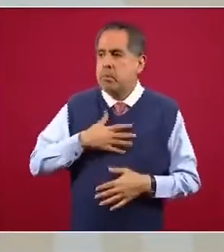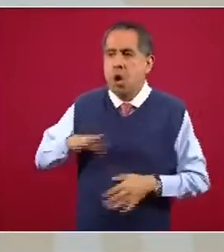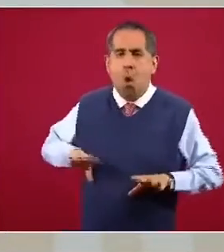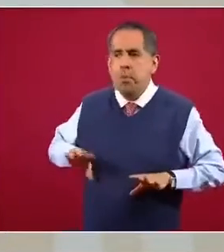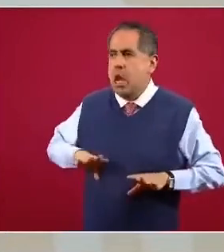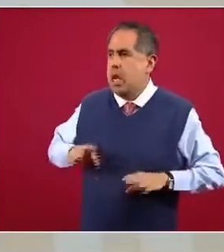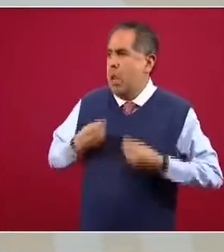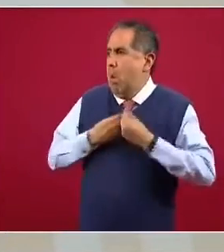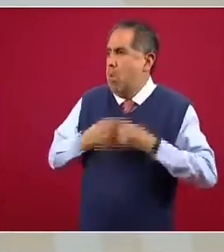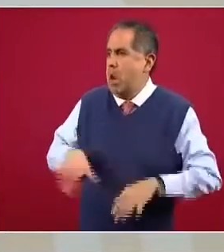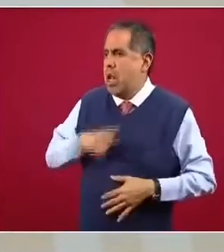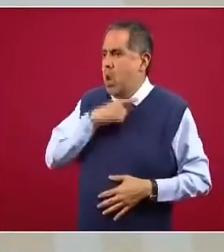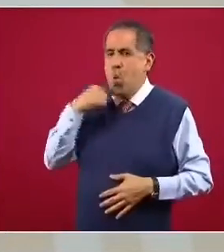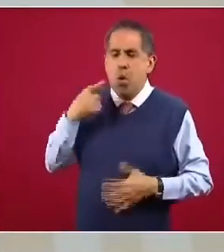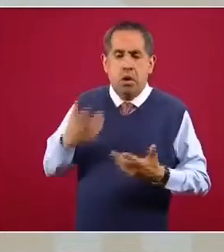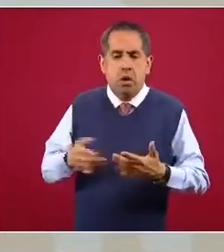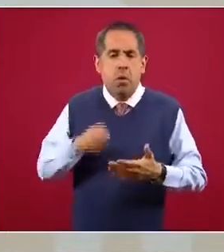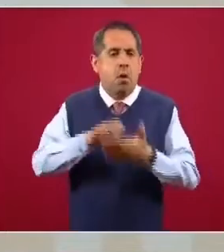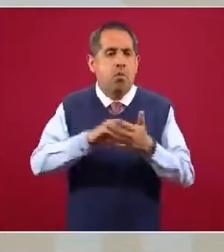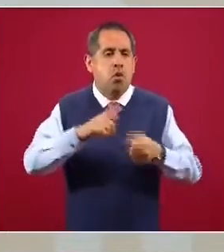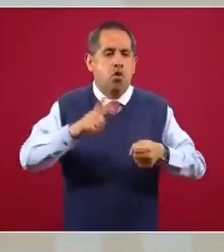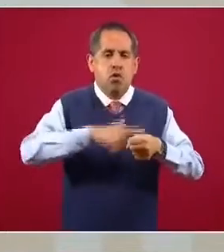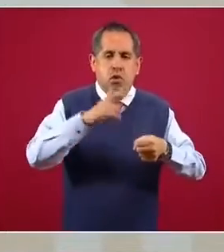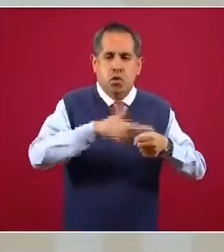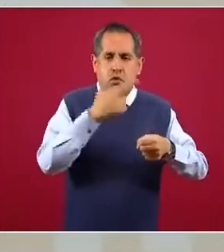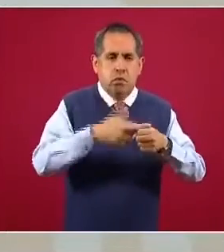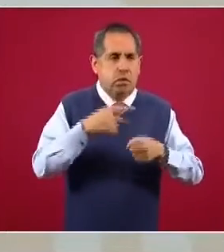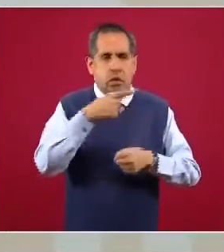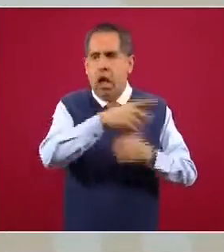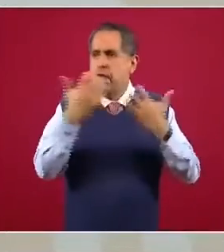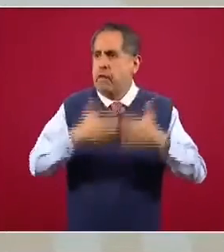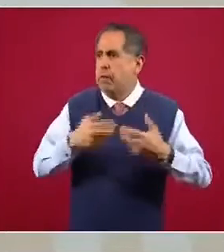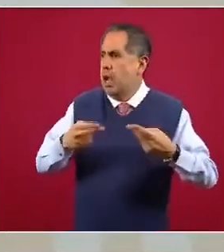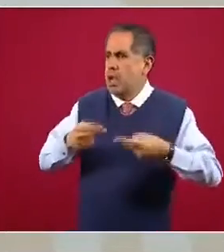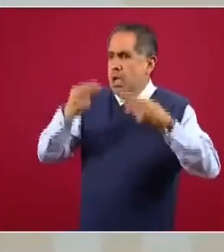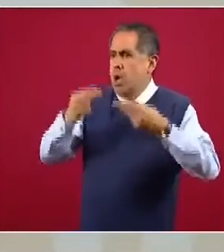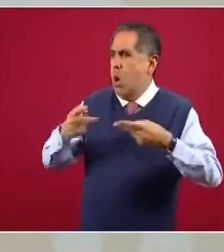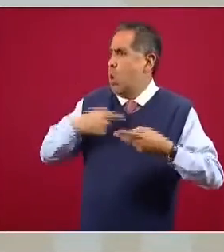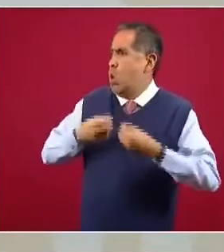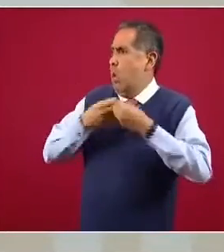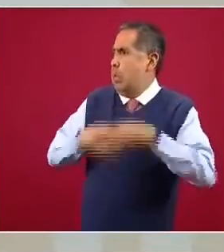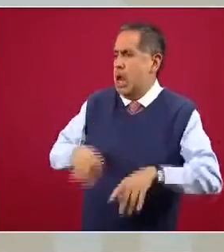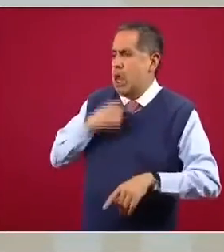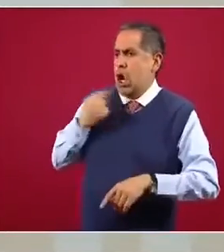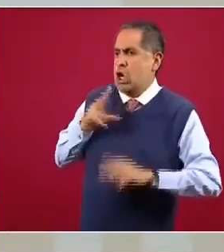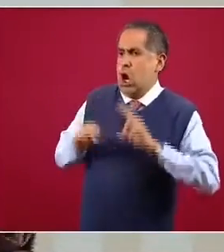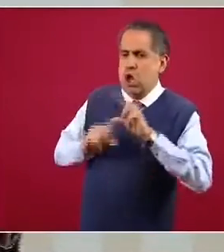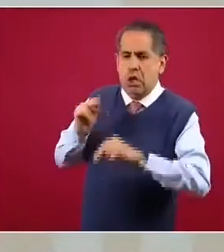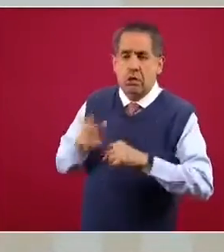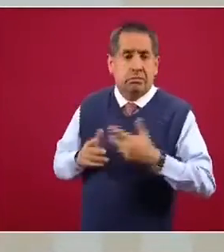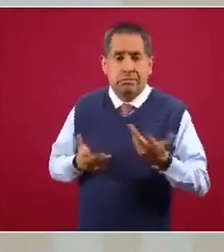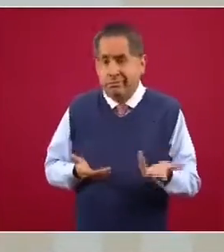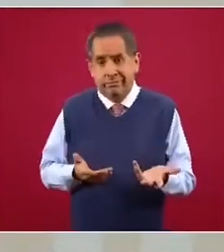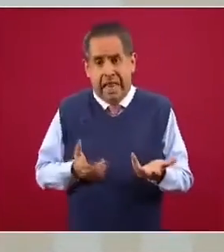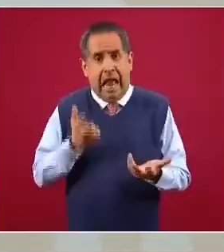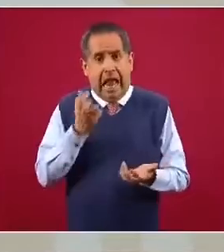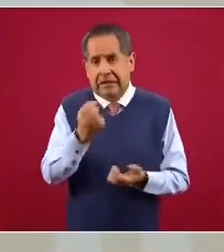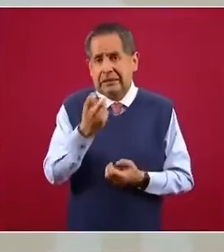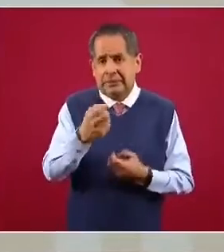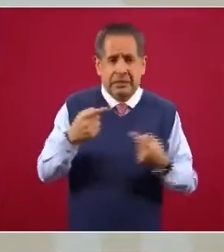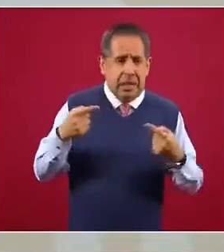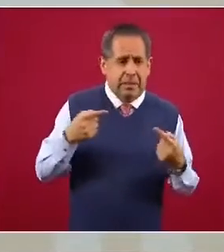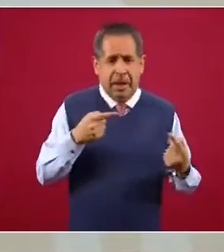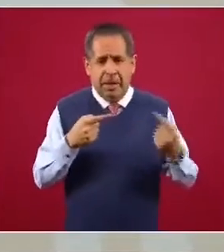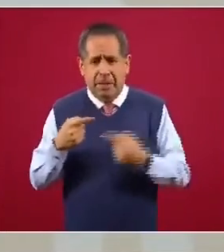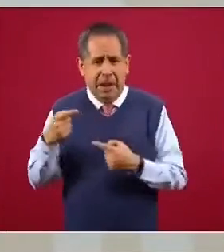son tocados. Si hablamos de bebidas azucaradas, hay intereses que son tocados. Y obviamente empieza